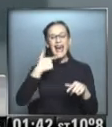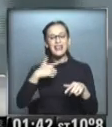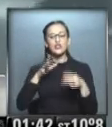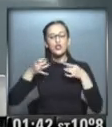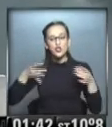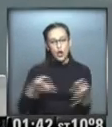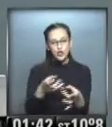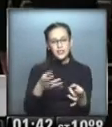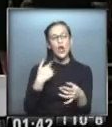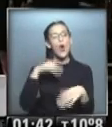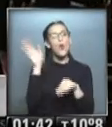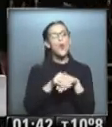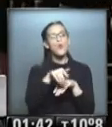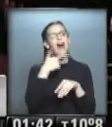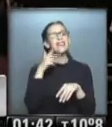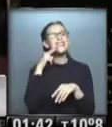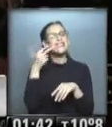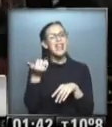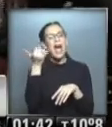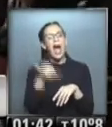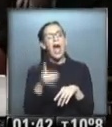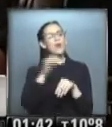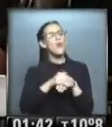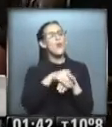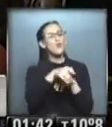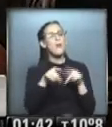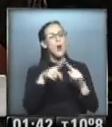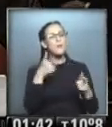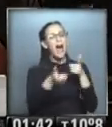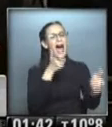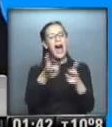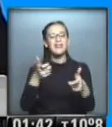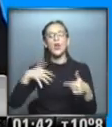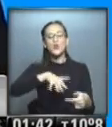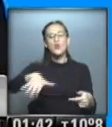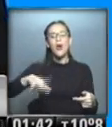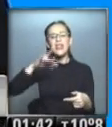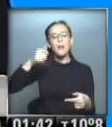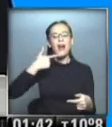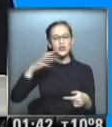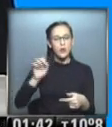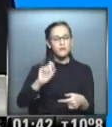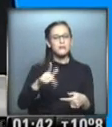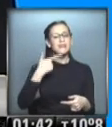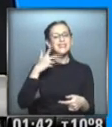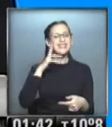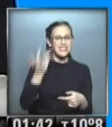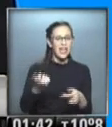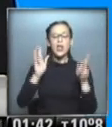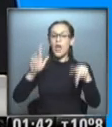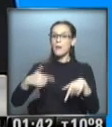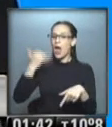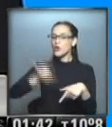y culpan a los rebeldes de ser los responsables de la matanza en las cercanías de Damasco. Además, advierten que un ataque